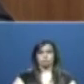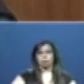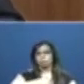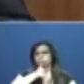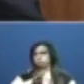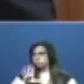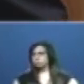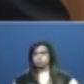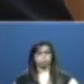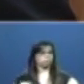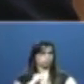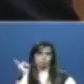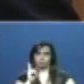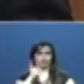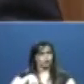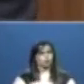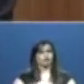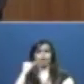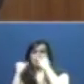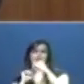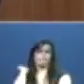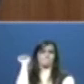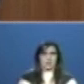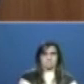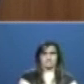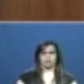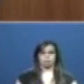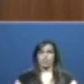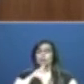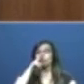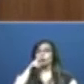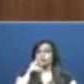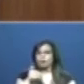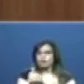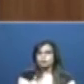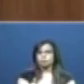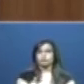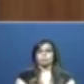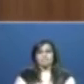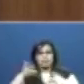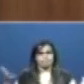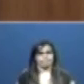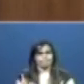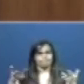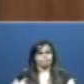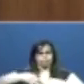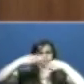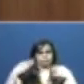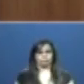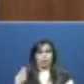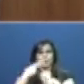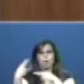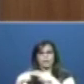crisis sino que vamos a vencerla dos años para impulsar decididamente por ello las políticas de carácter